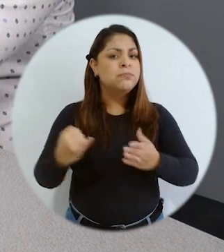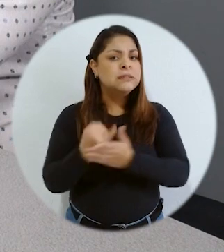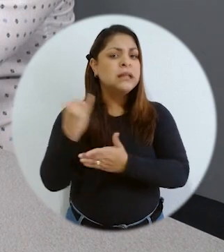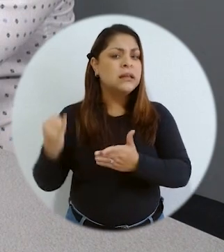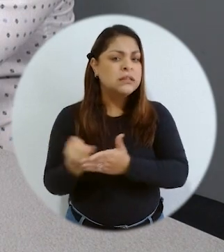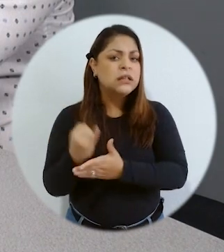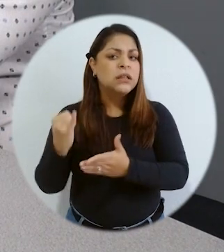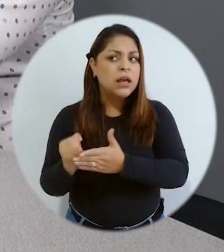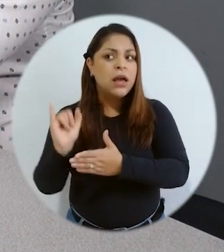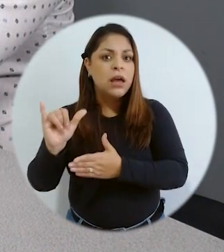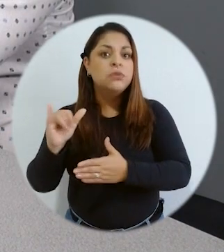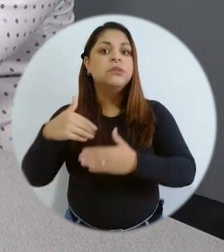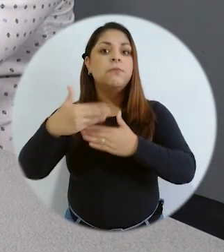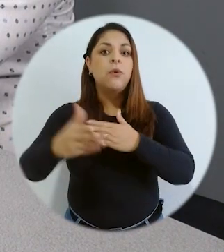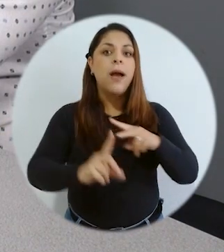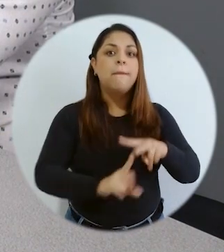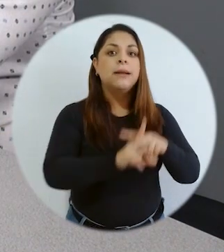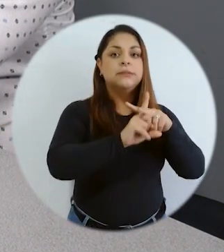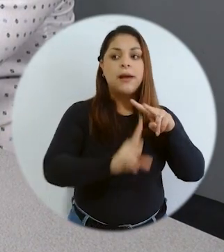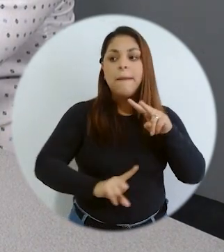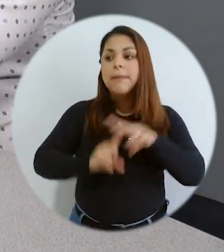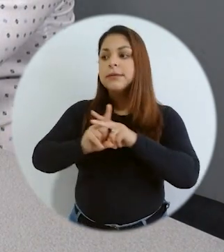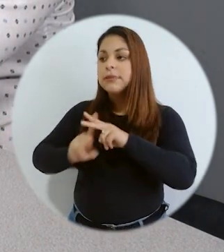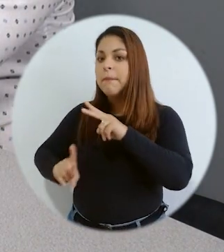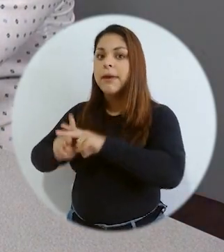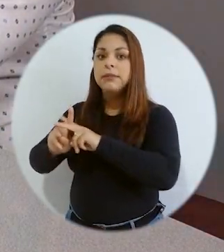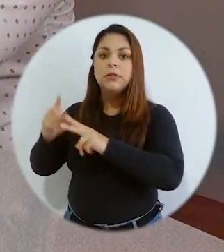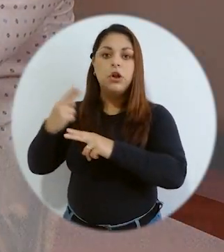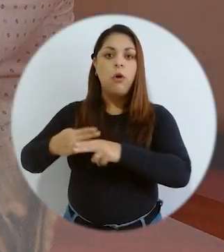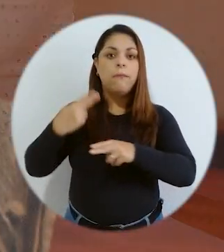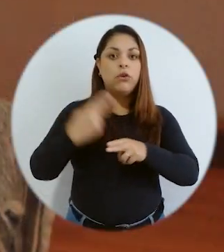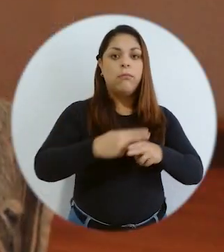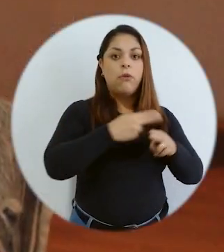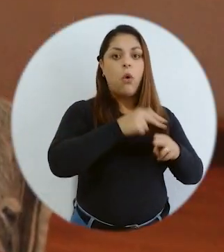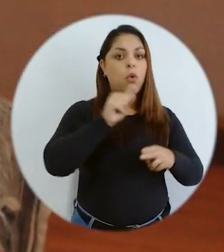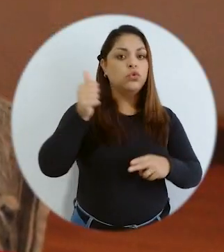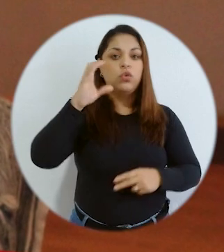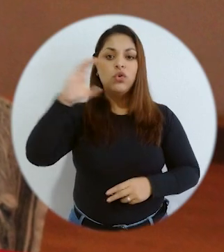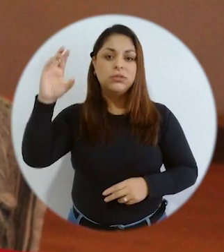costarricenses, hombres y mujeres, muy sensibles que